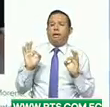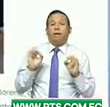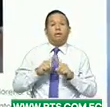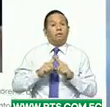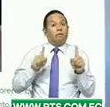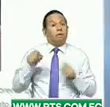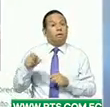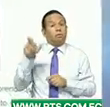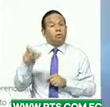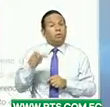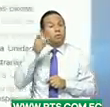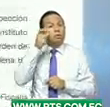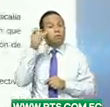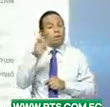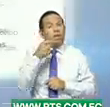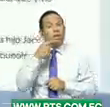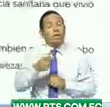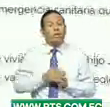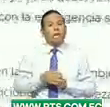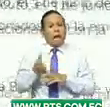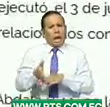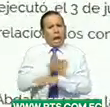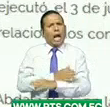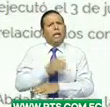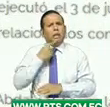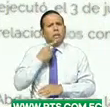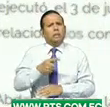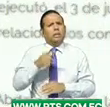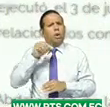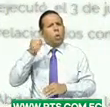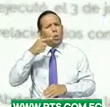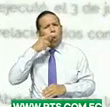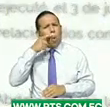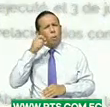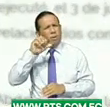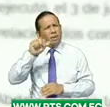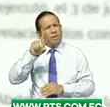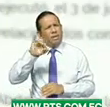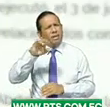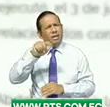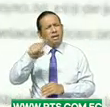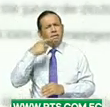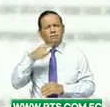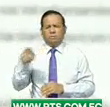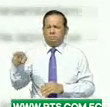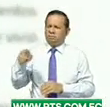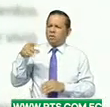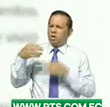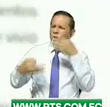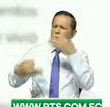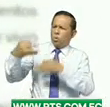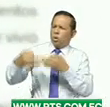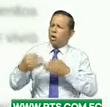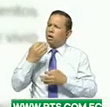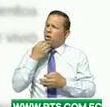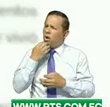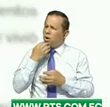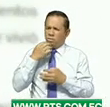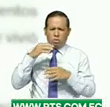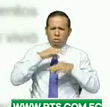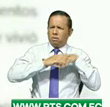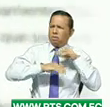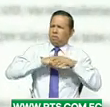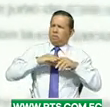que el agente Eduardo Díaz de esa institución no coincidió con la resolución emitida por el juez, de ahí que presentarán una